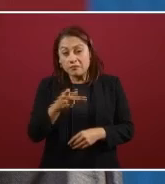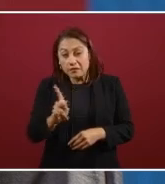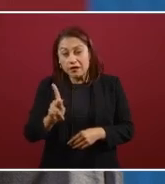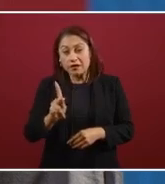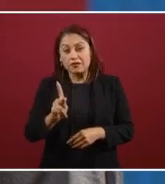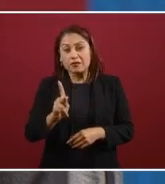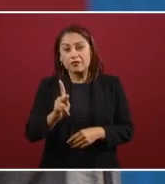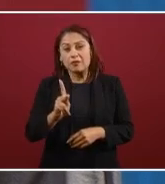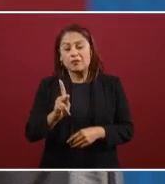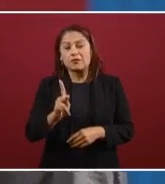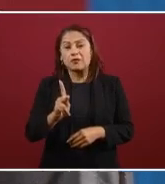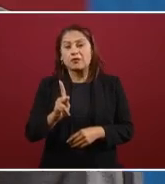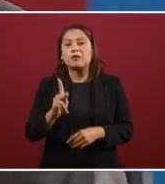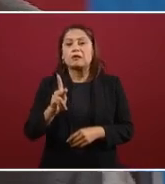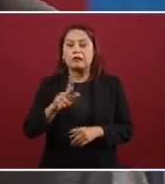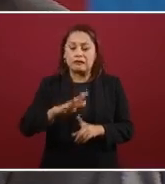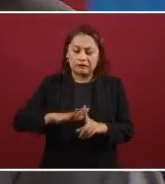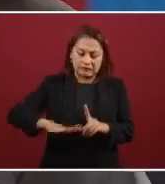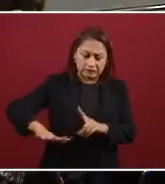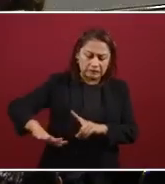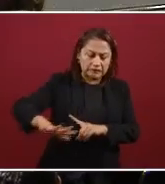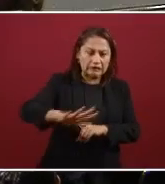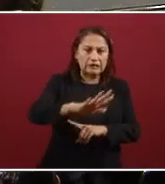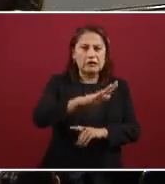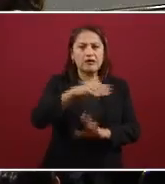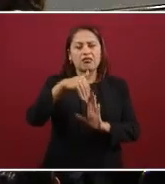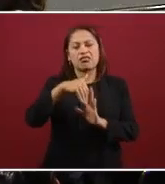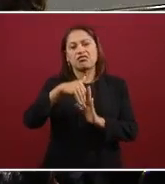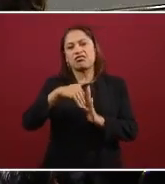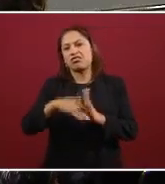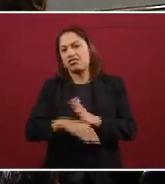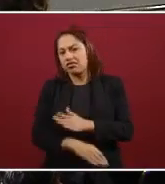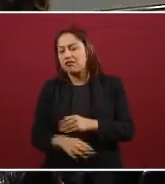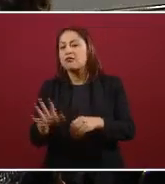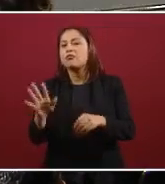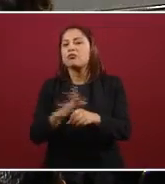desestabilización del tejido social que implica